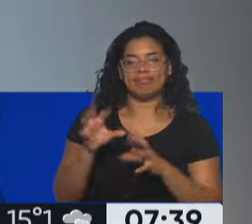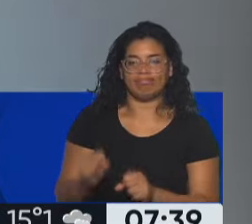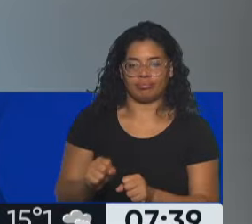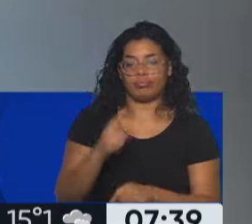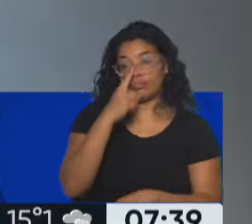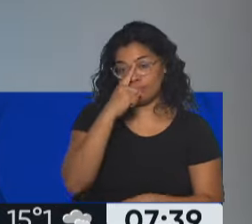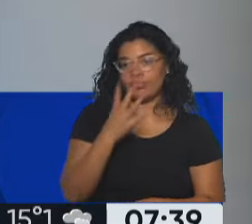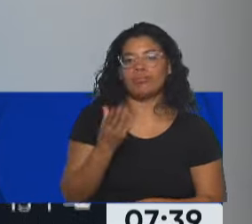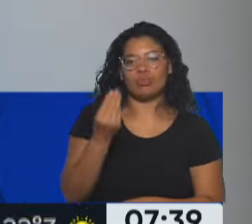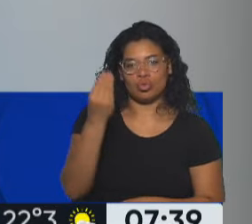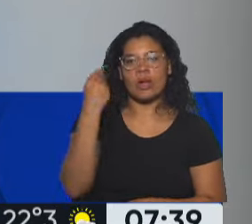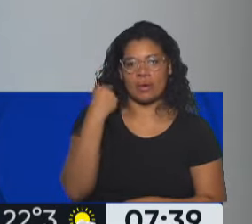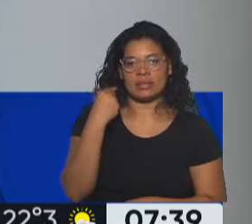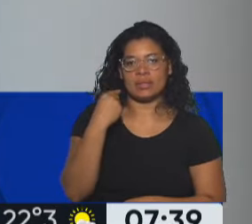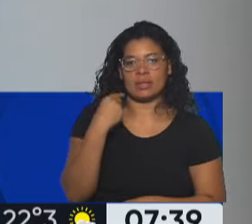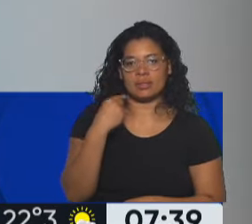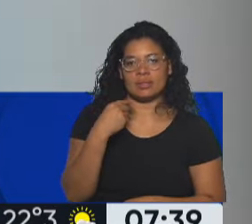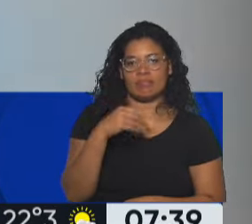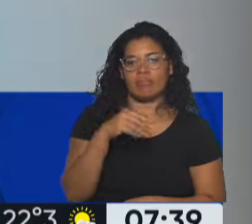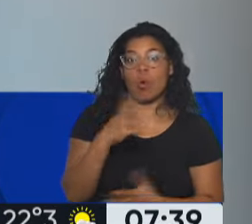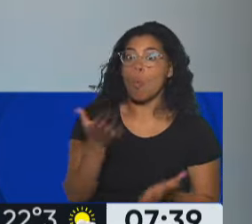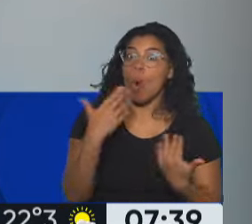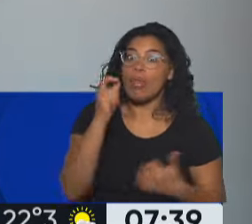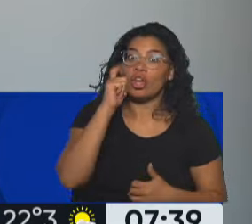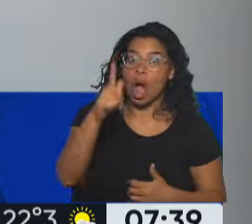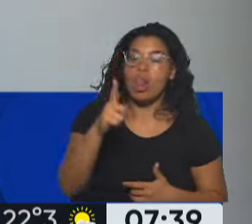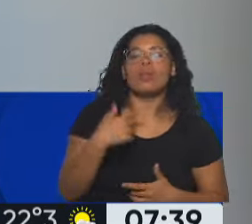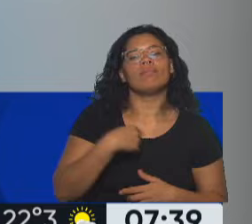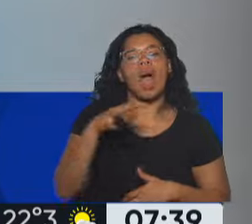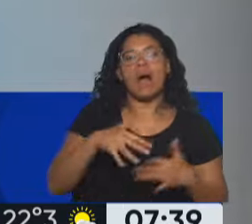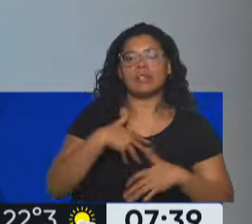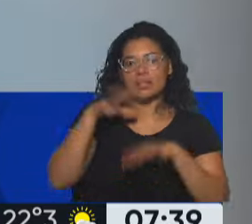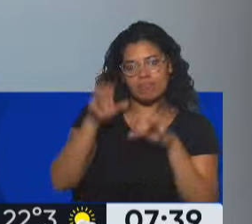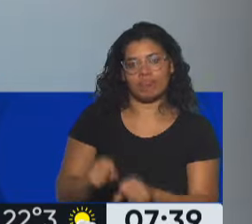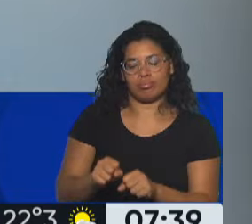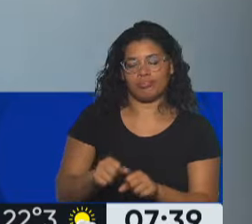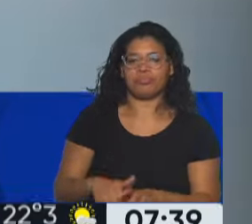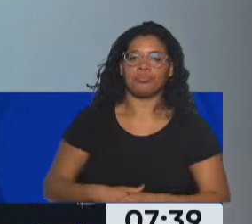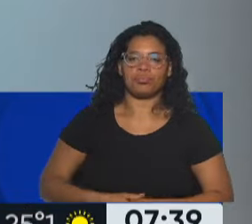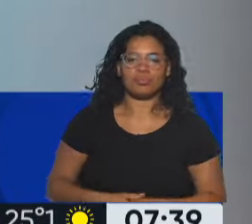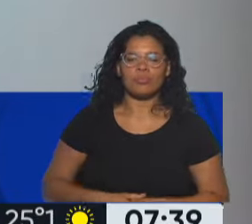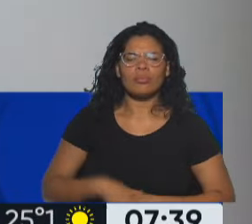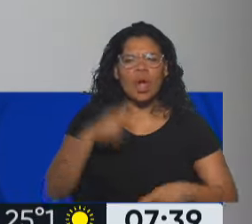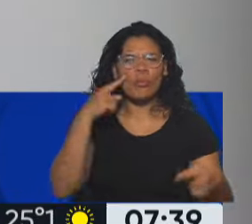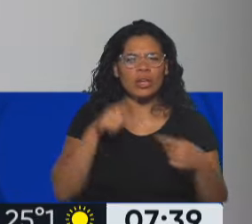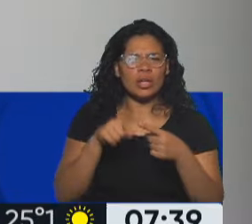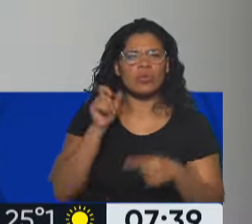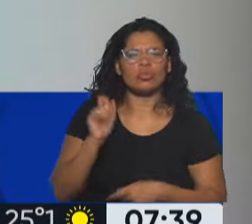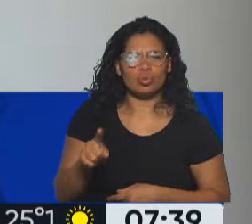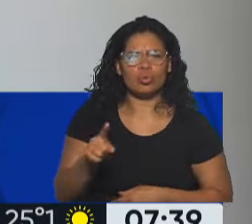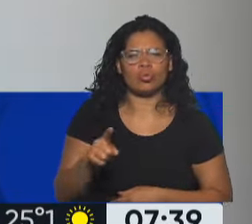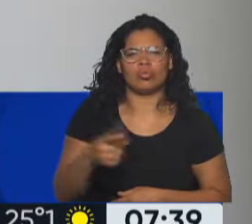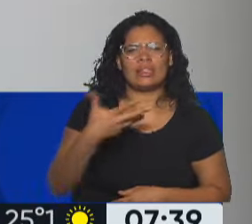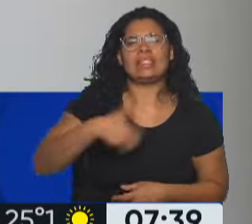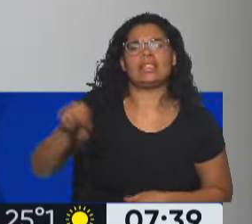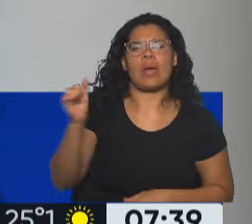muchos casos pasarán la droga, en otros como en este caso son descubiertos. Tenían como destino Orán,